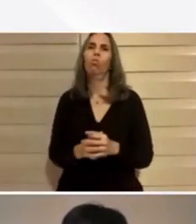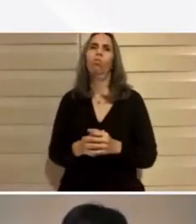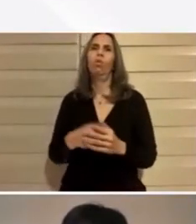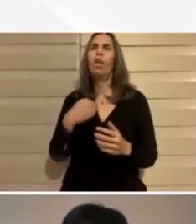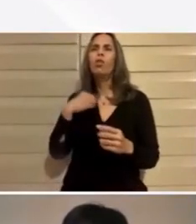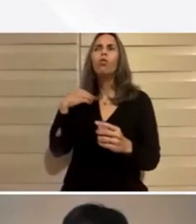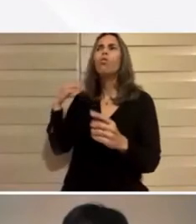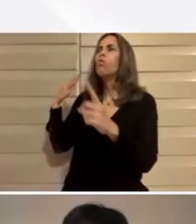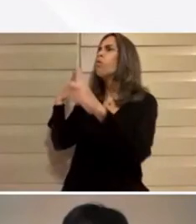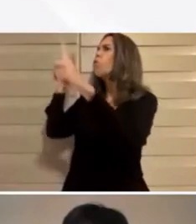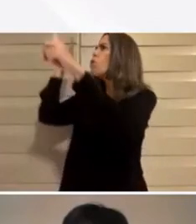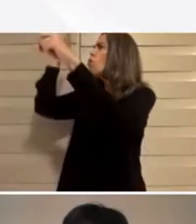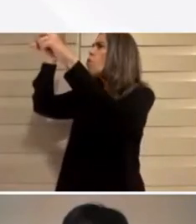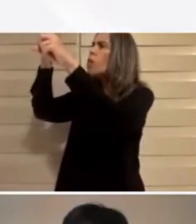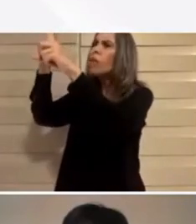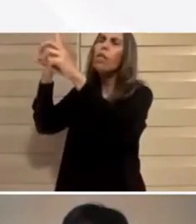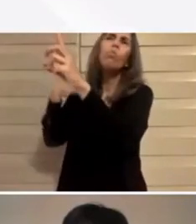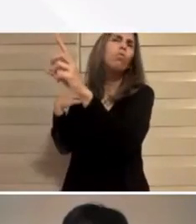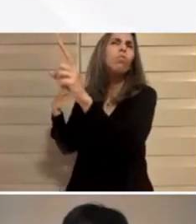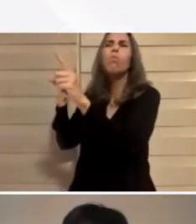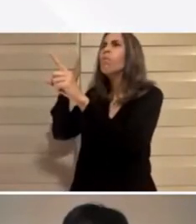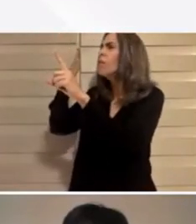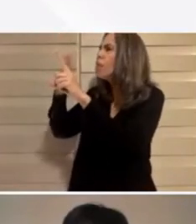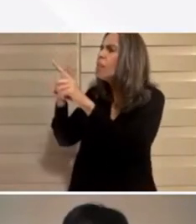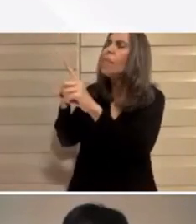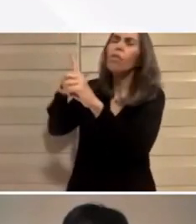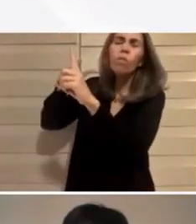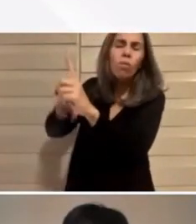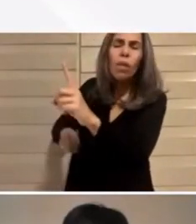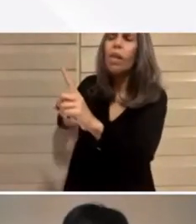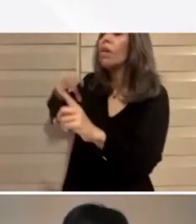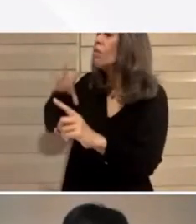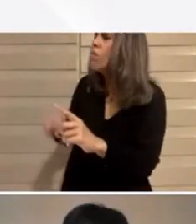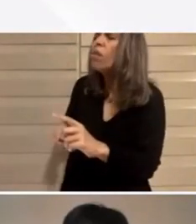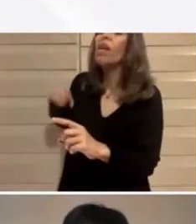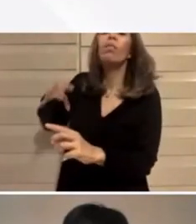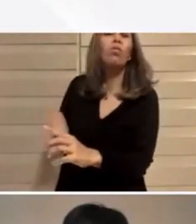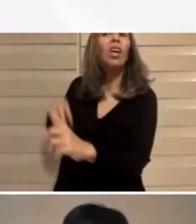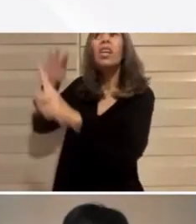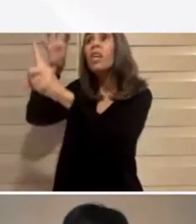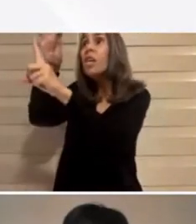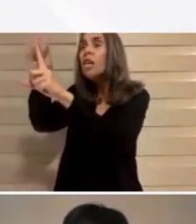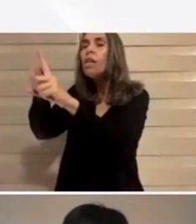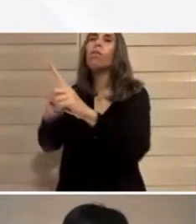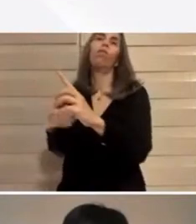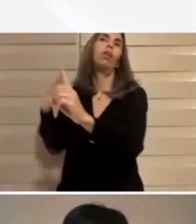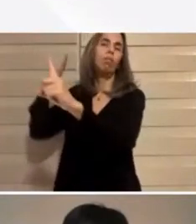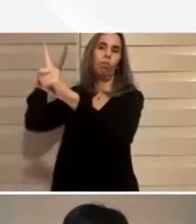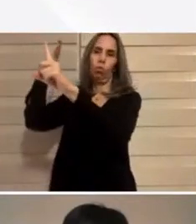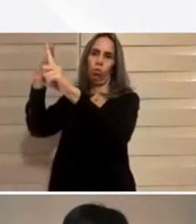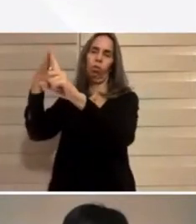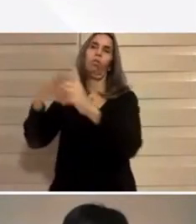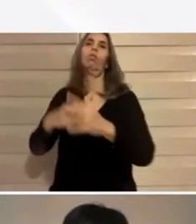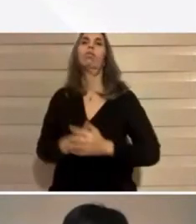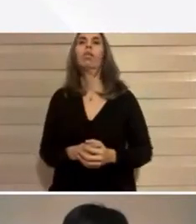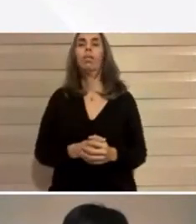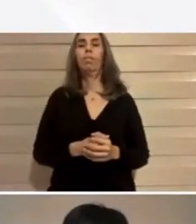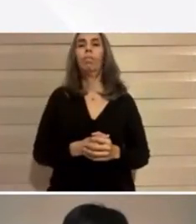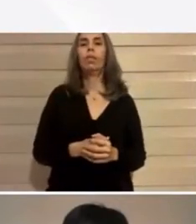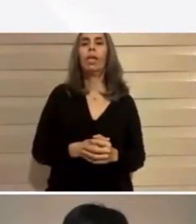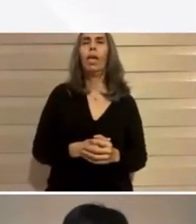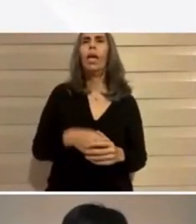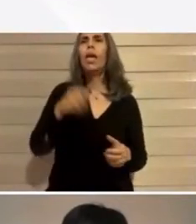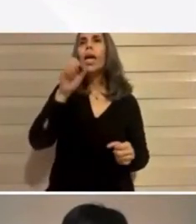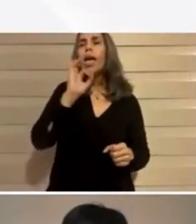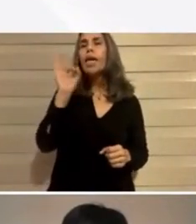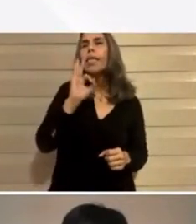destino desde el mero principio. Probablemente ustedes se dirán, esta mujer ha de ser una economista porque